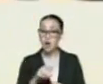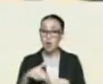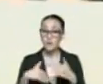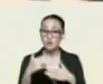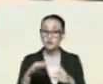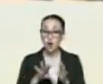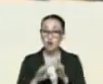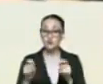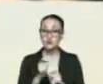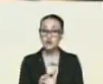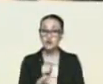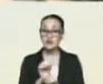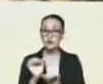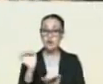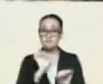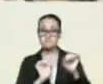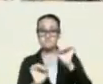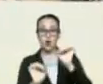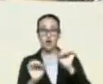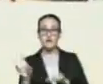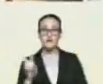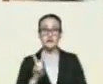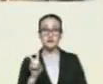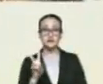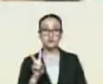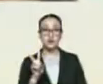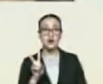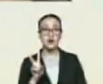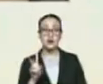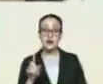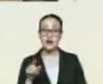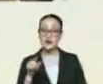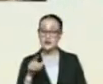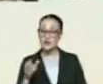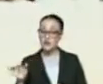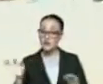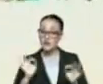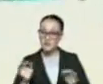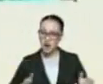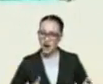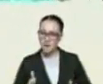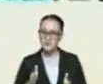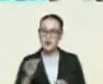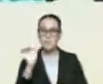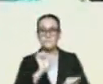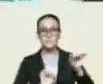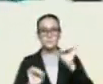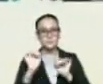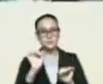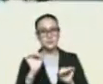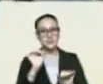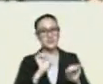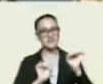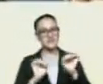escudo protector de Venezuela, y de aquí marcará el camino de protección para defender a nuestra patria. Y luego con esta